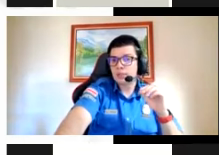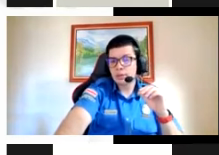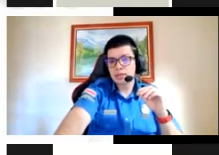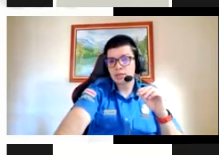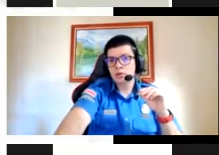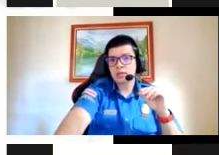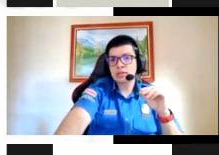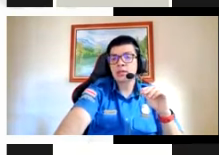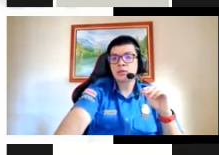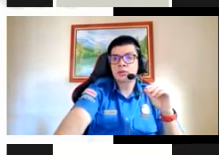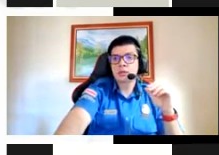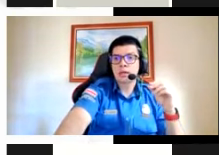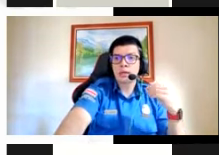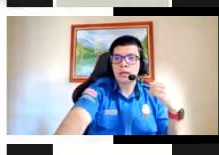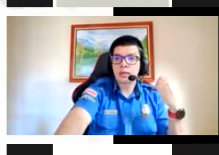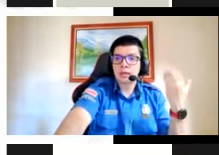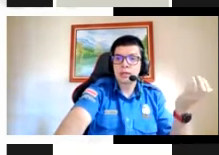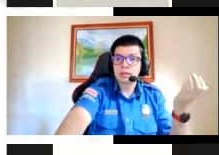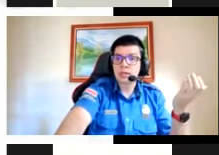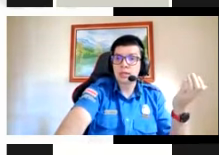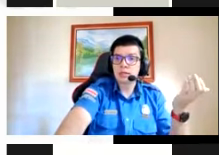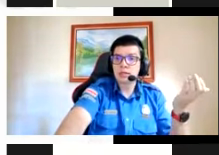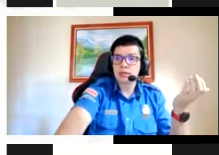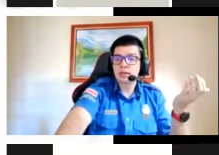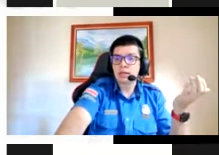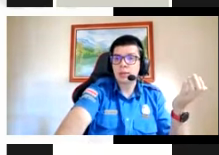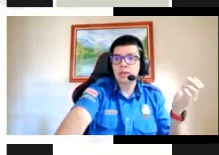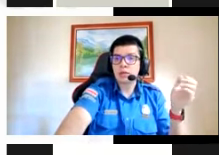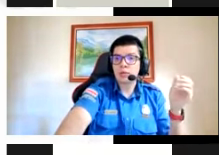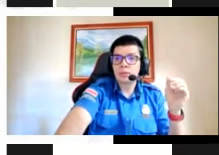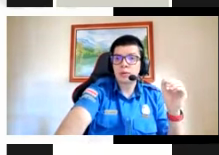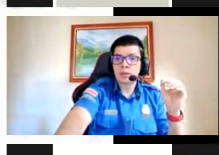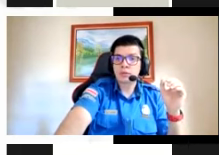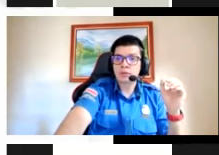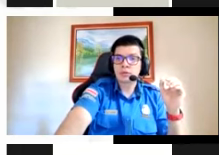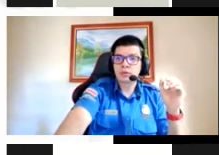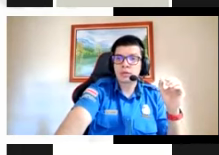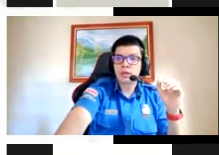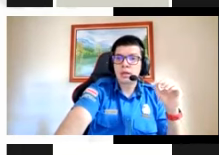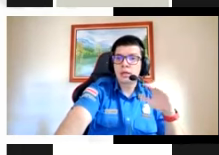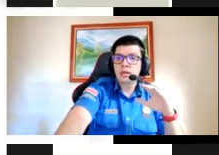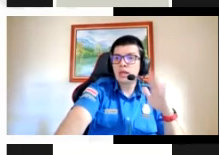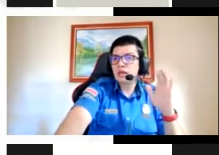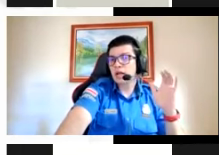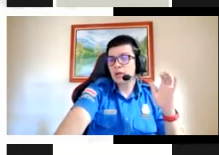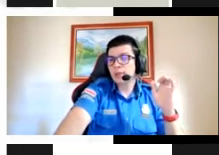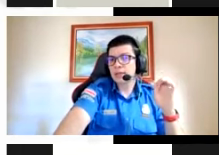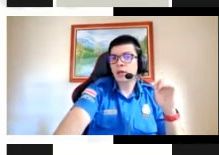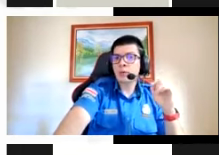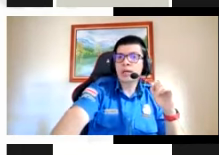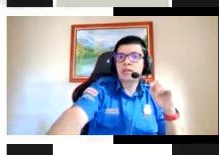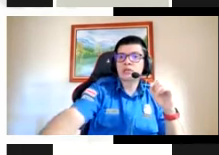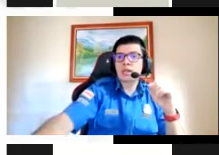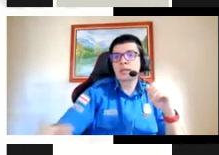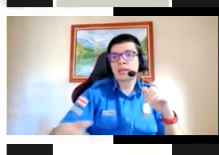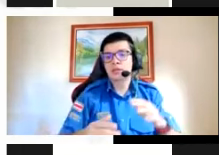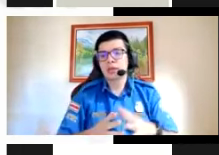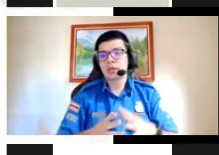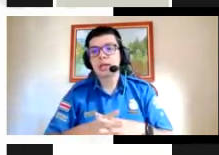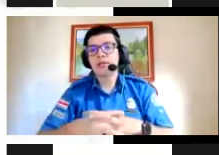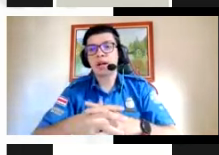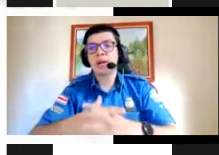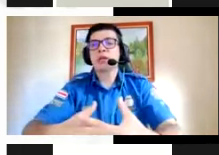Nacional de Protección contra Incendios, que es directamente del Cuerpo de Bomberos. Y en algún apartado por ahí sobre